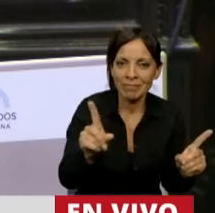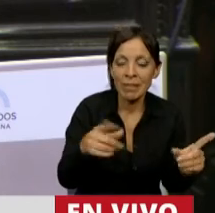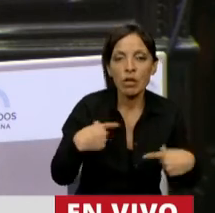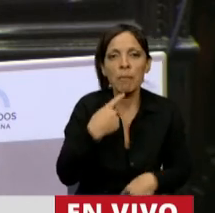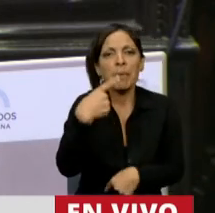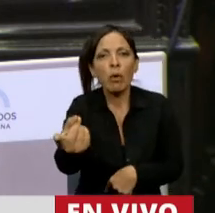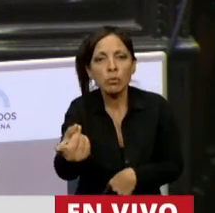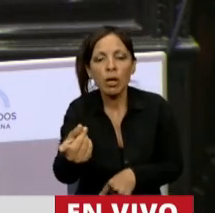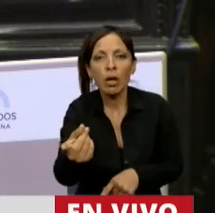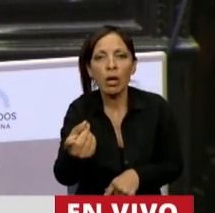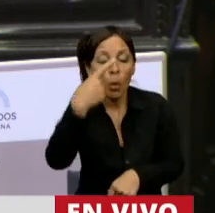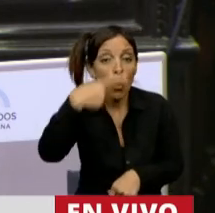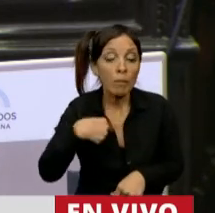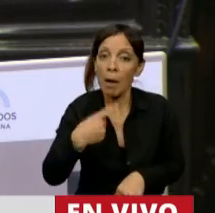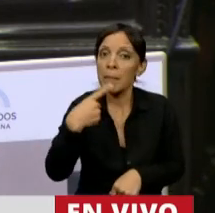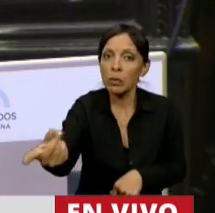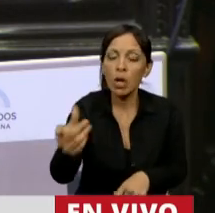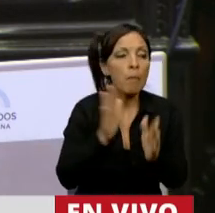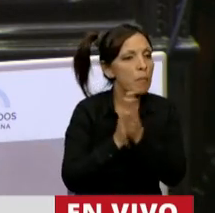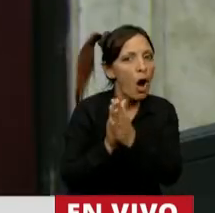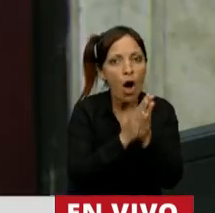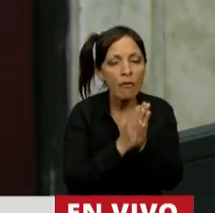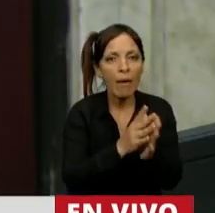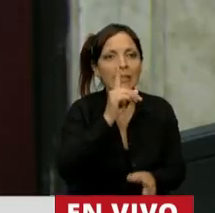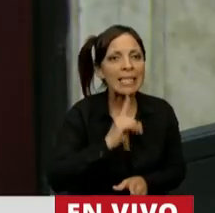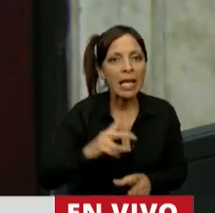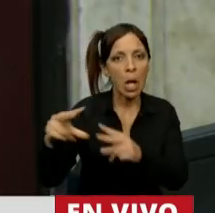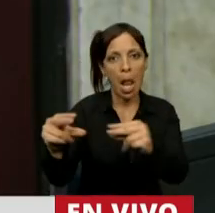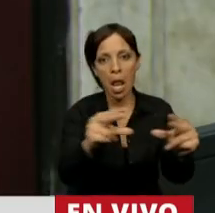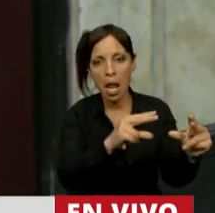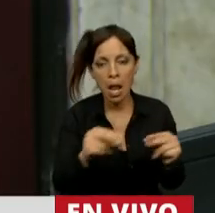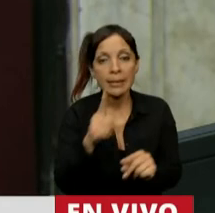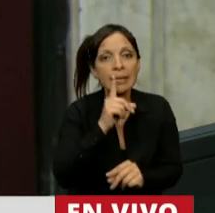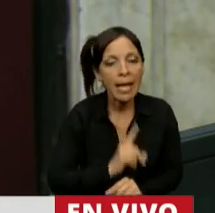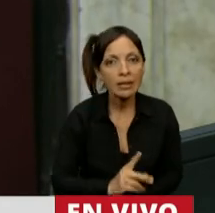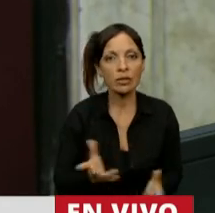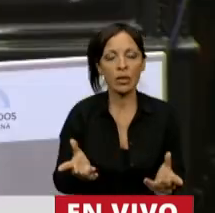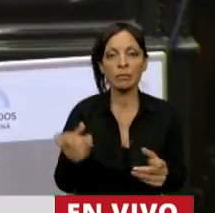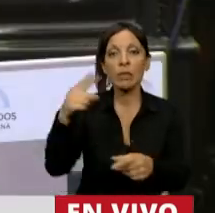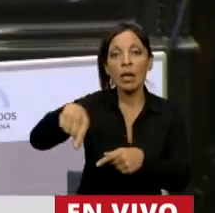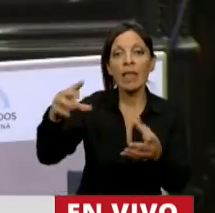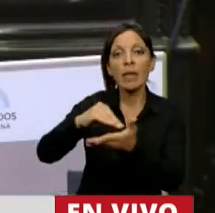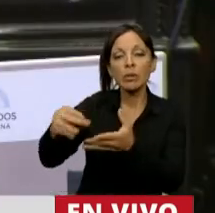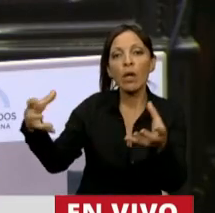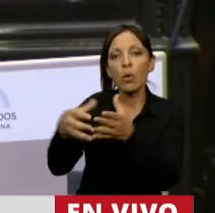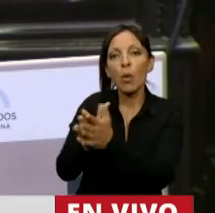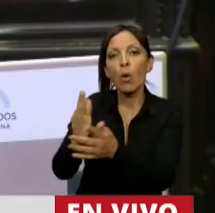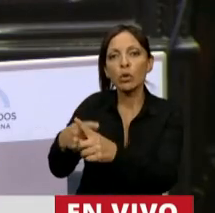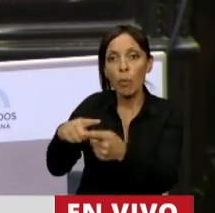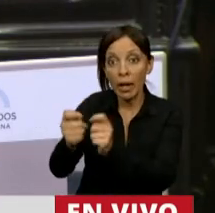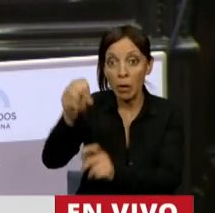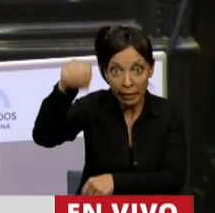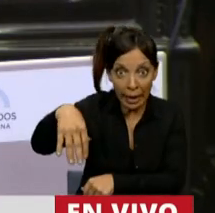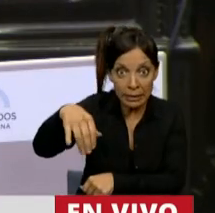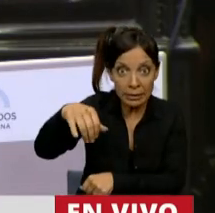una pregunta para terminar, presidente. Silencio, por favor. Los diputados del bloque de Juntos por el Cambio, ¿están en esta sesión?